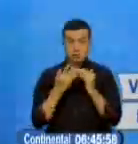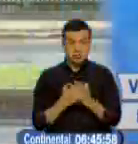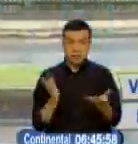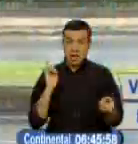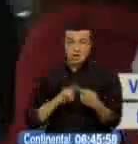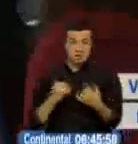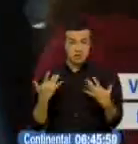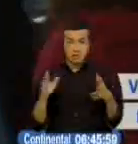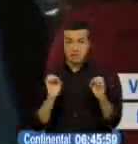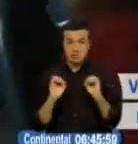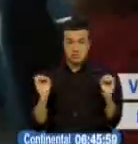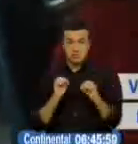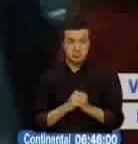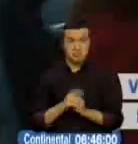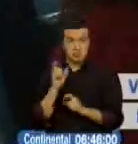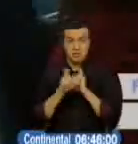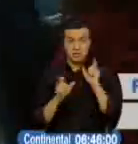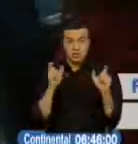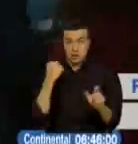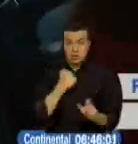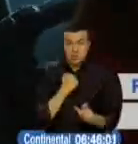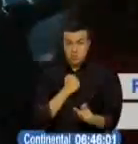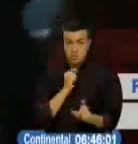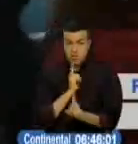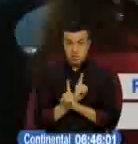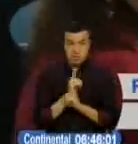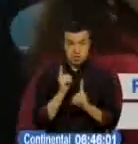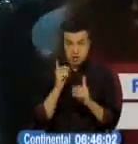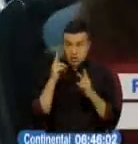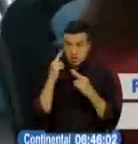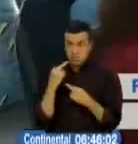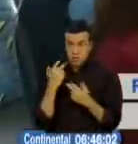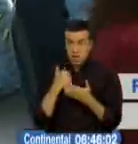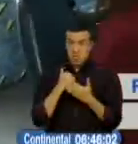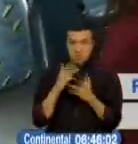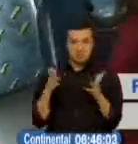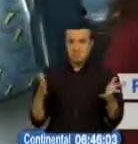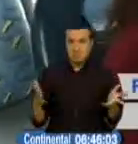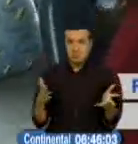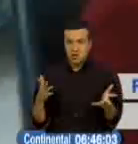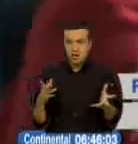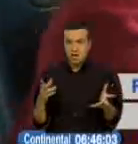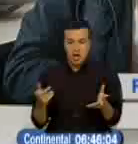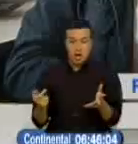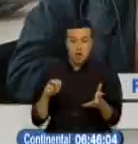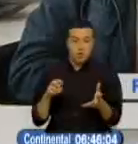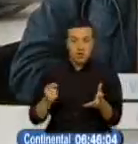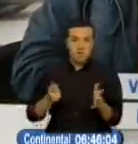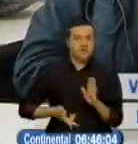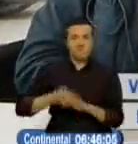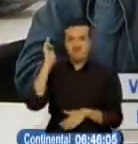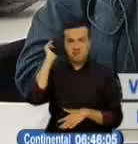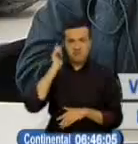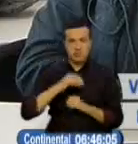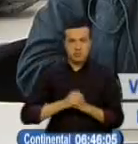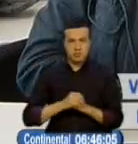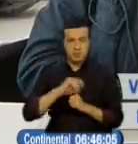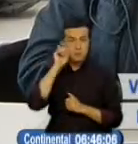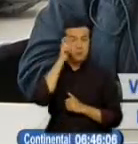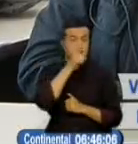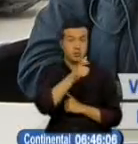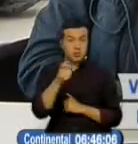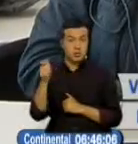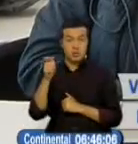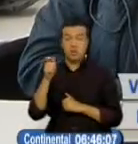no ha ocurrido. No ayudan a las personas que tenemos discapacidad, apenas uno se sube, arranca. En este sentido, la Veeduría de